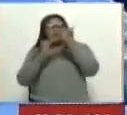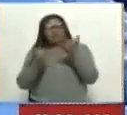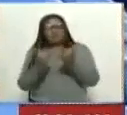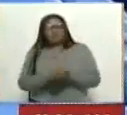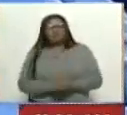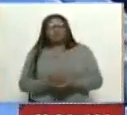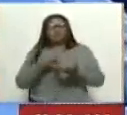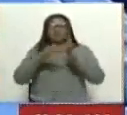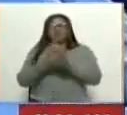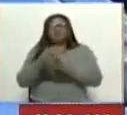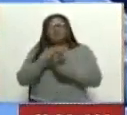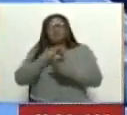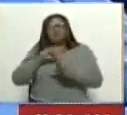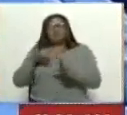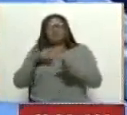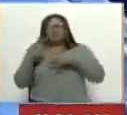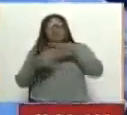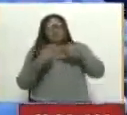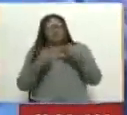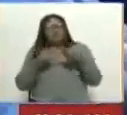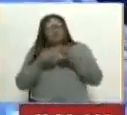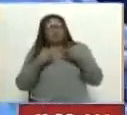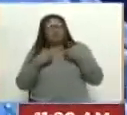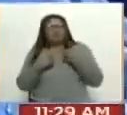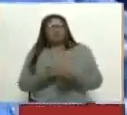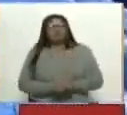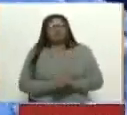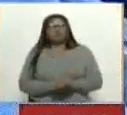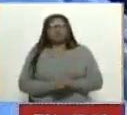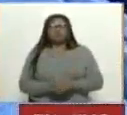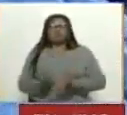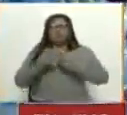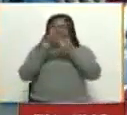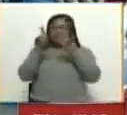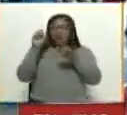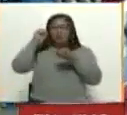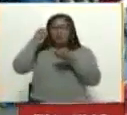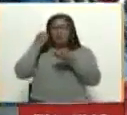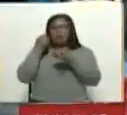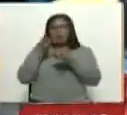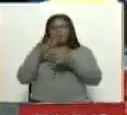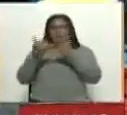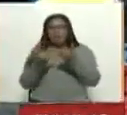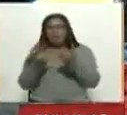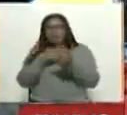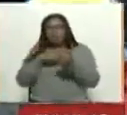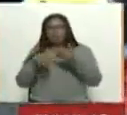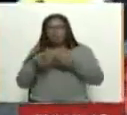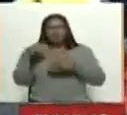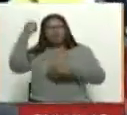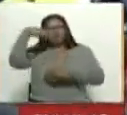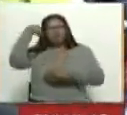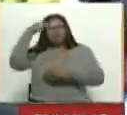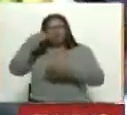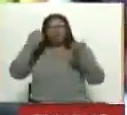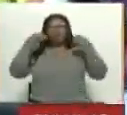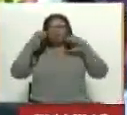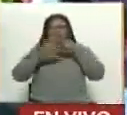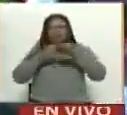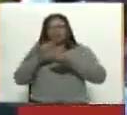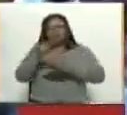en sí la vida de nuestra Revolución bolivariana y justamente para recordar queremos invitarlos de inmediato a ver un video que se ha preparado